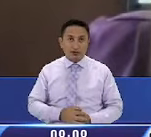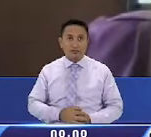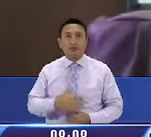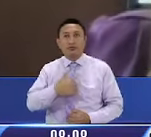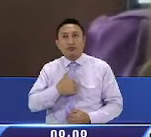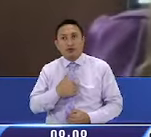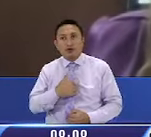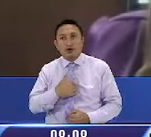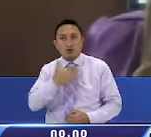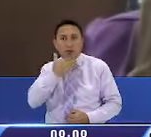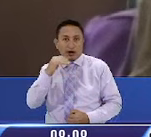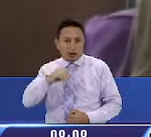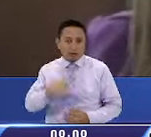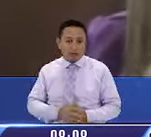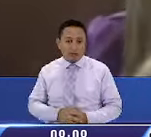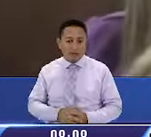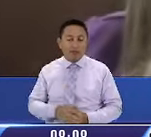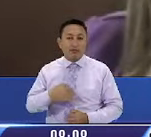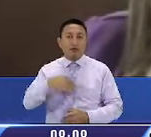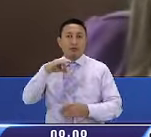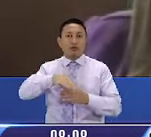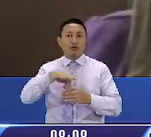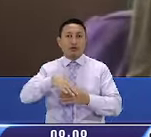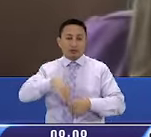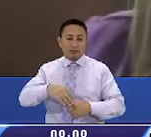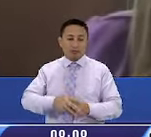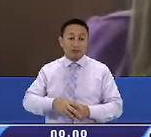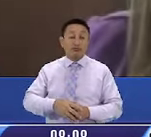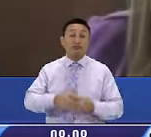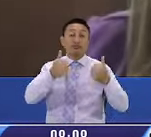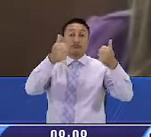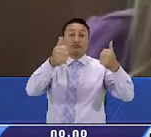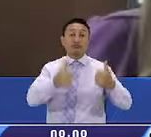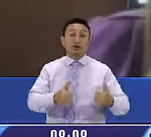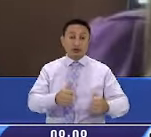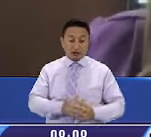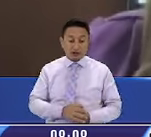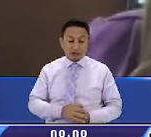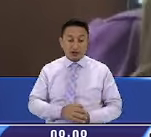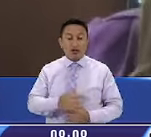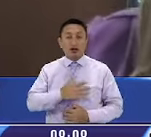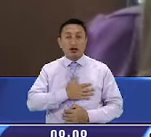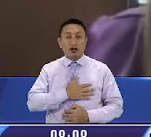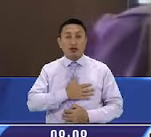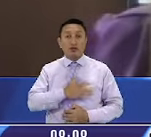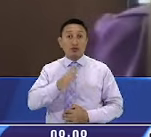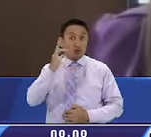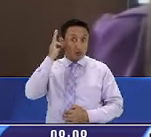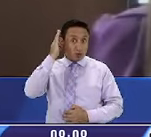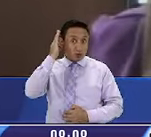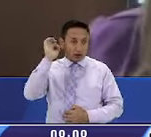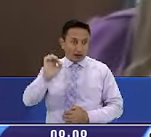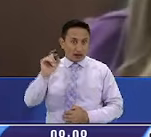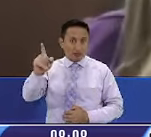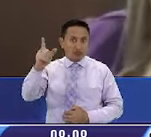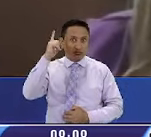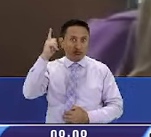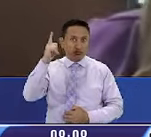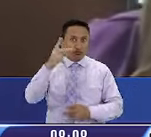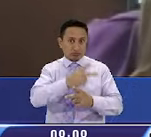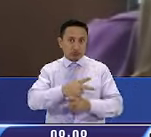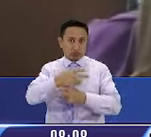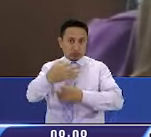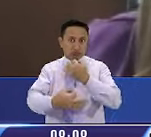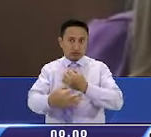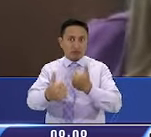hubiera encantado poder darle mi voto a la candidata, porque para mí el tema de que una mujer esté liderando la